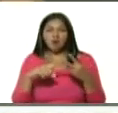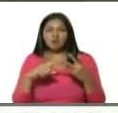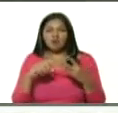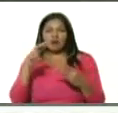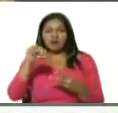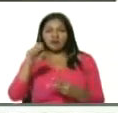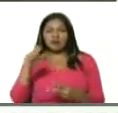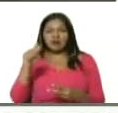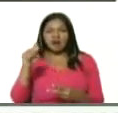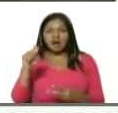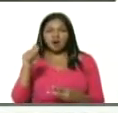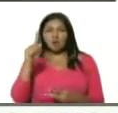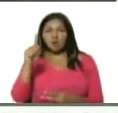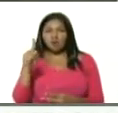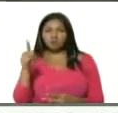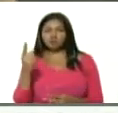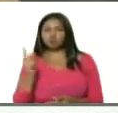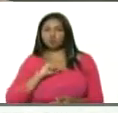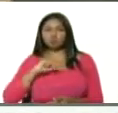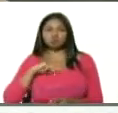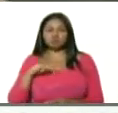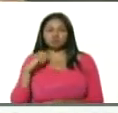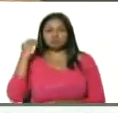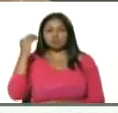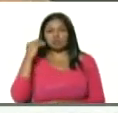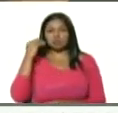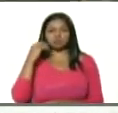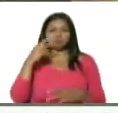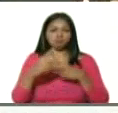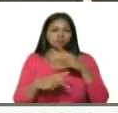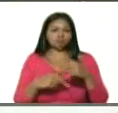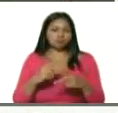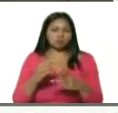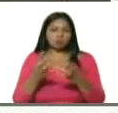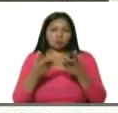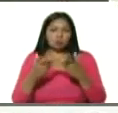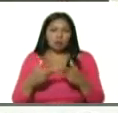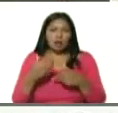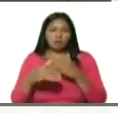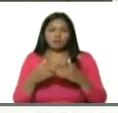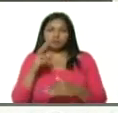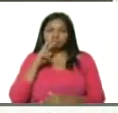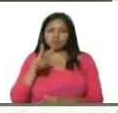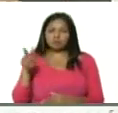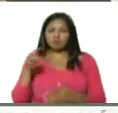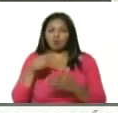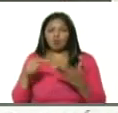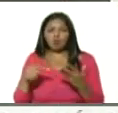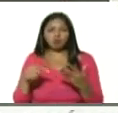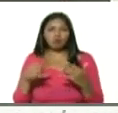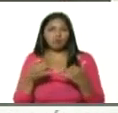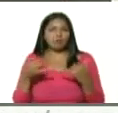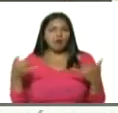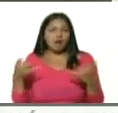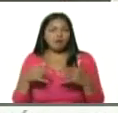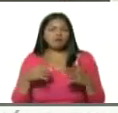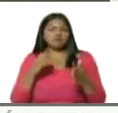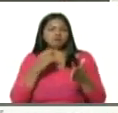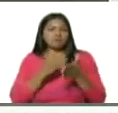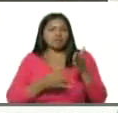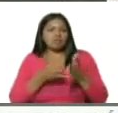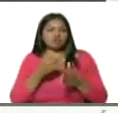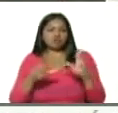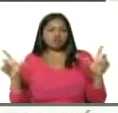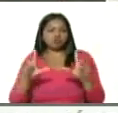tener que continuar en este procedimiento administrativo contra las demás cableras o contra quienes estén de